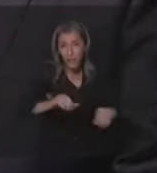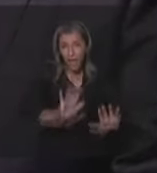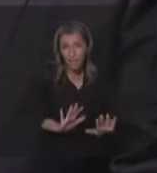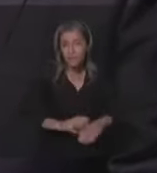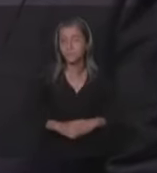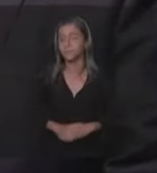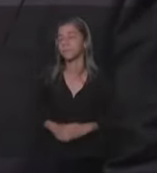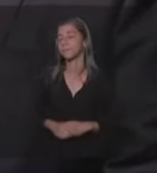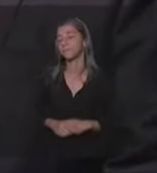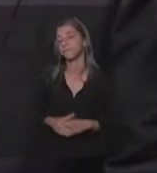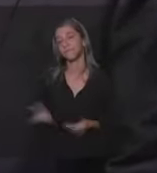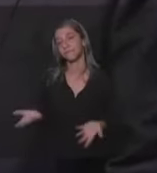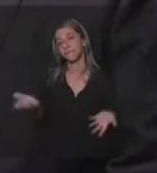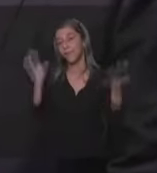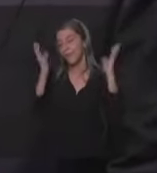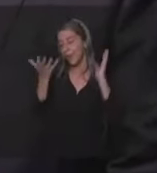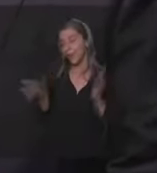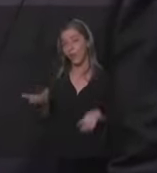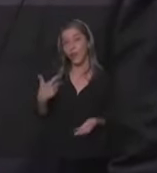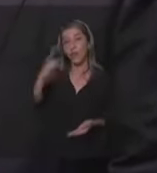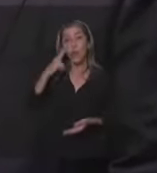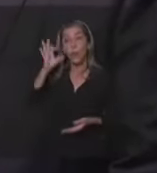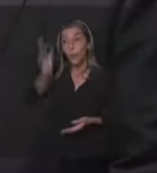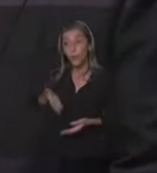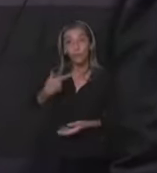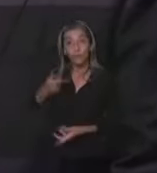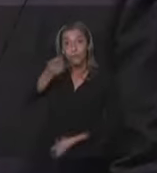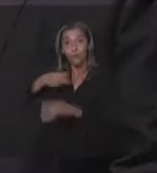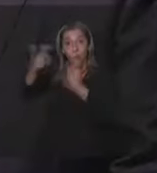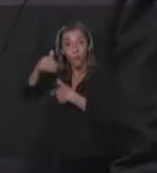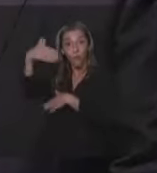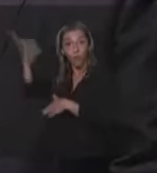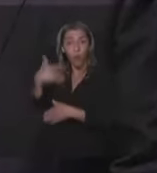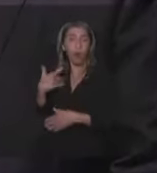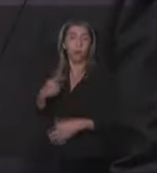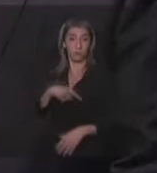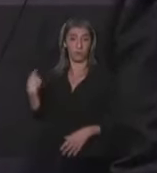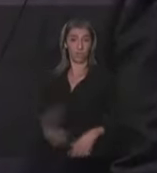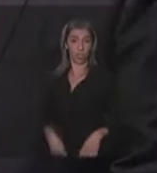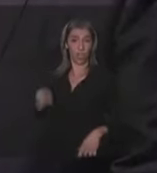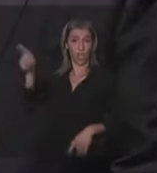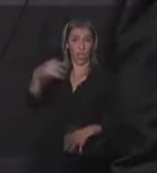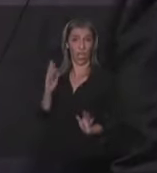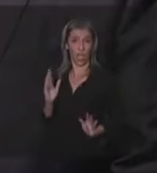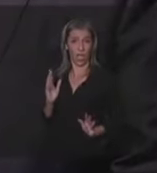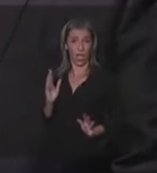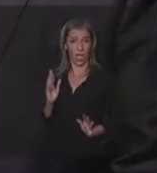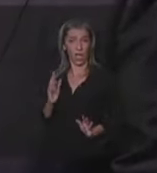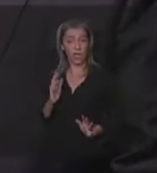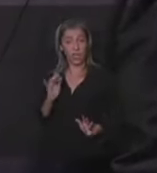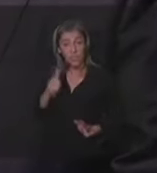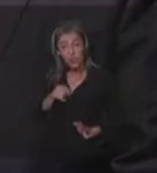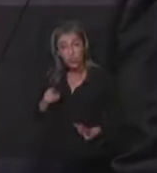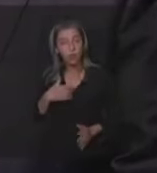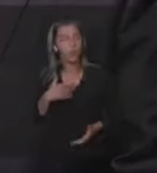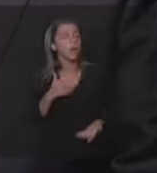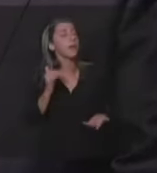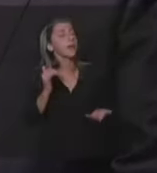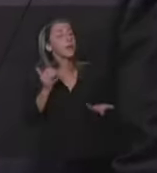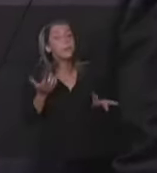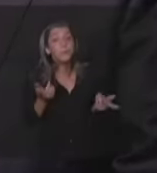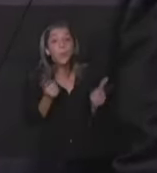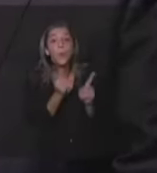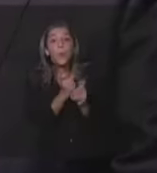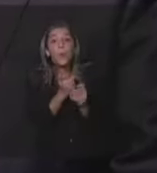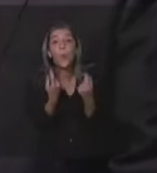exportaciones de cinco provincias argentinas son a China sí o no pero de vuelta cuál es el problema Si no se